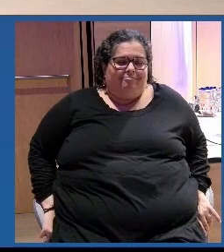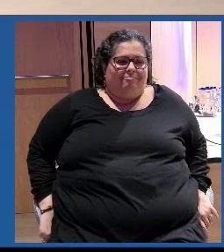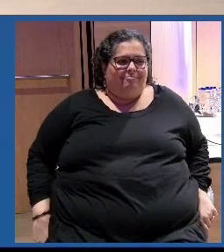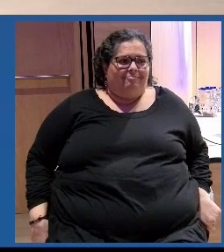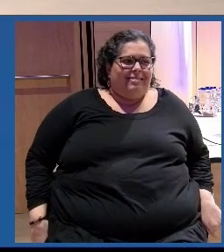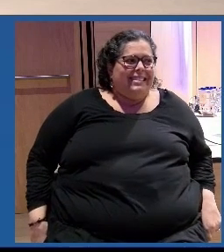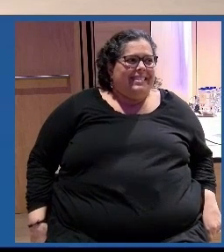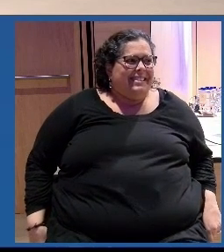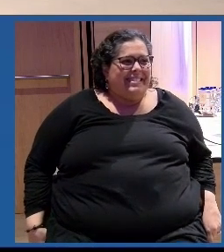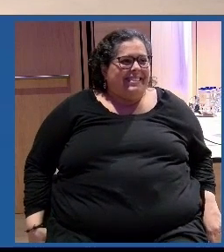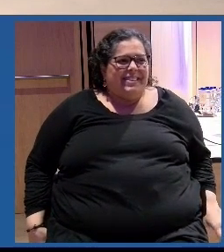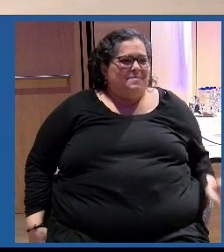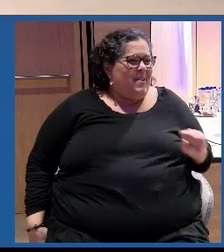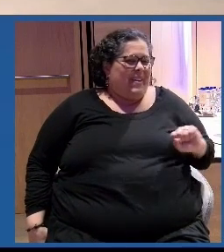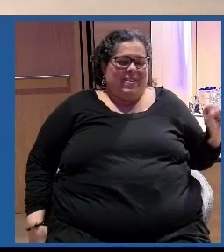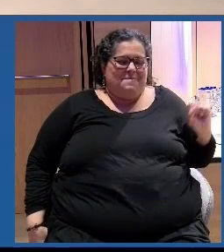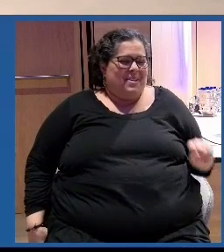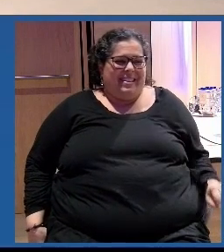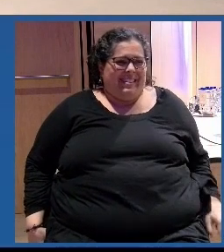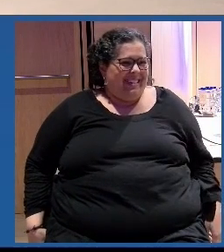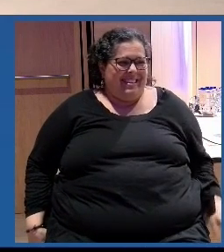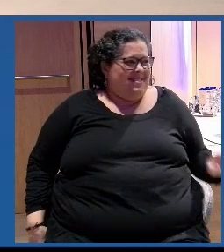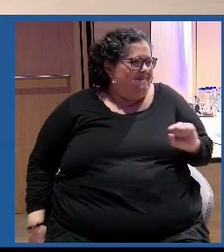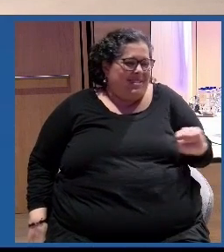pública. Si ustedes miran,